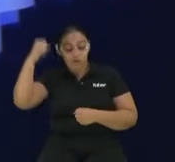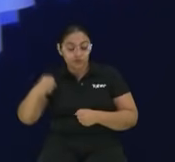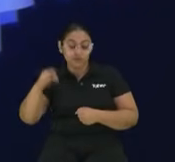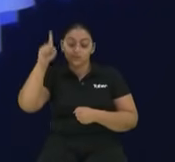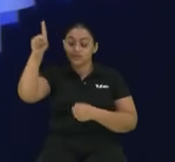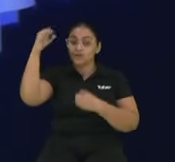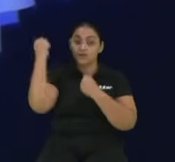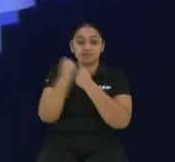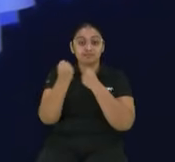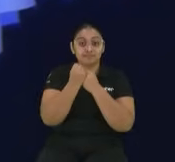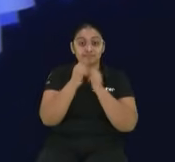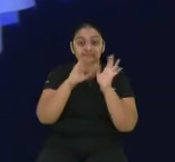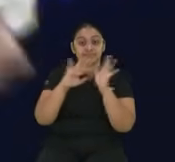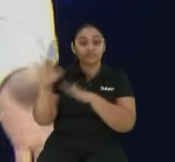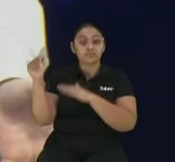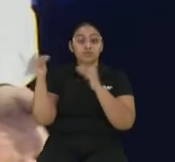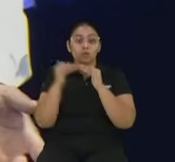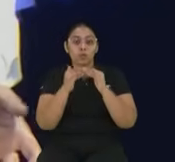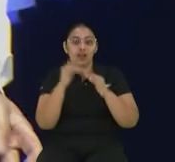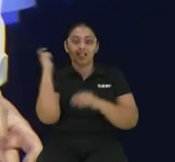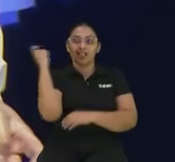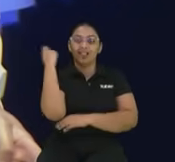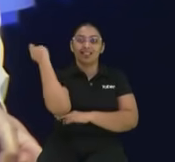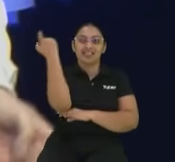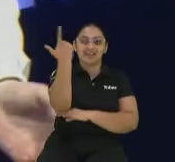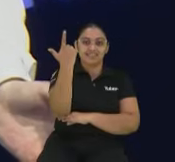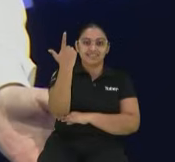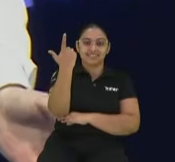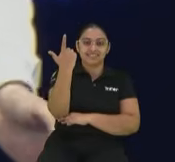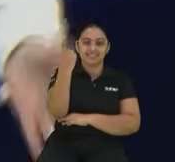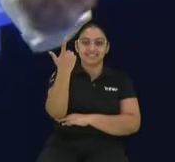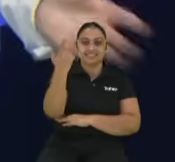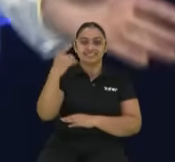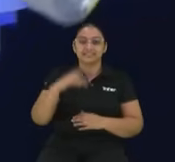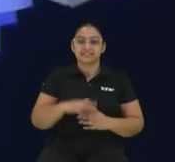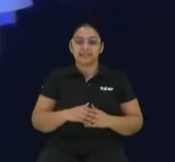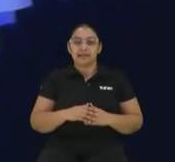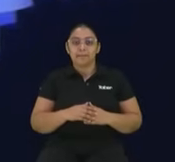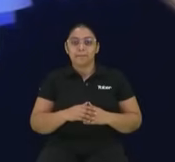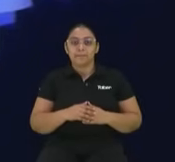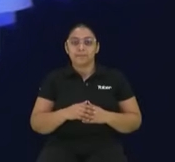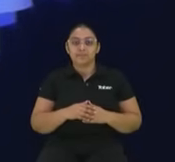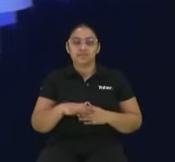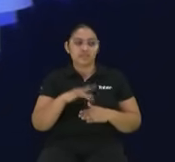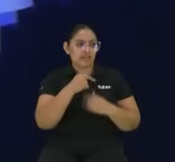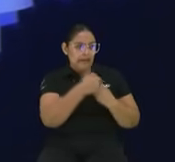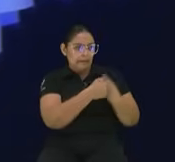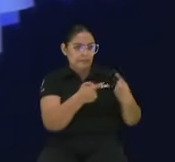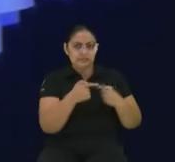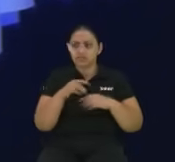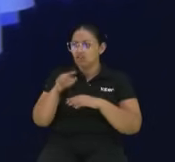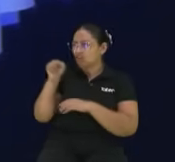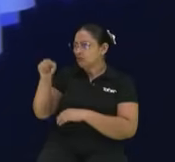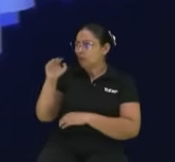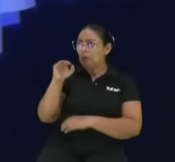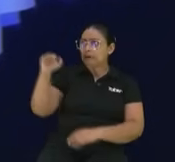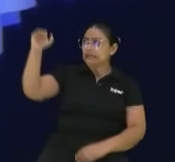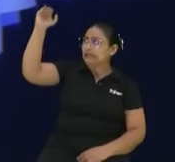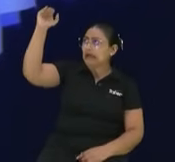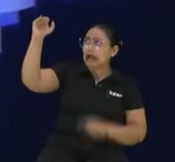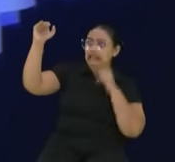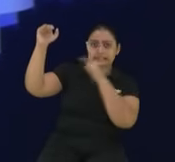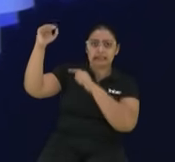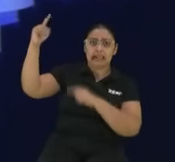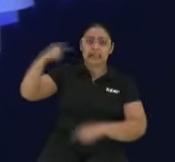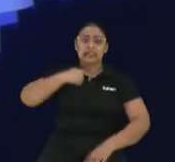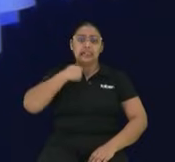tratando de frenarlo y no lo motivaron no lo fortalecieron al contrario Y qué vas a hacer te va a matar ese gran gigante Qué andas haciendo y el rey